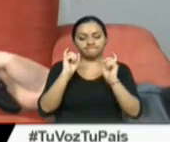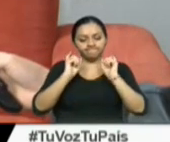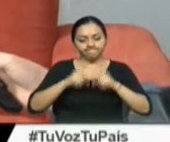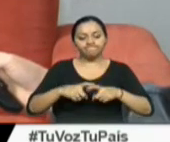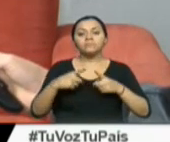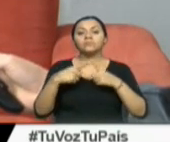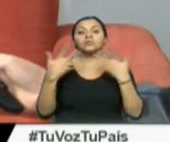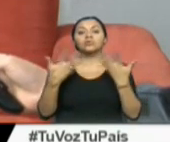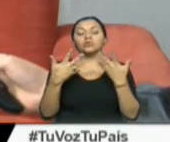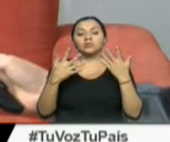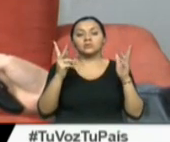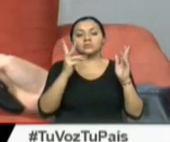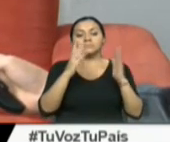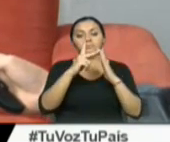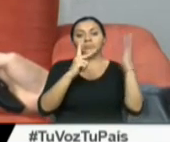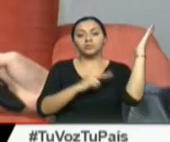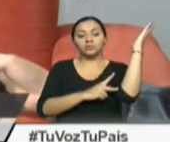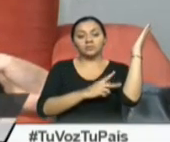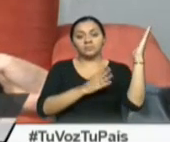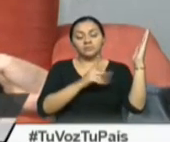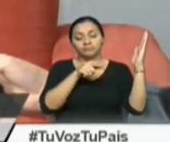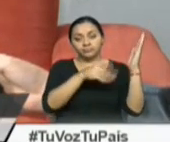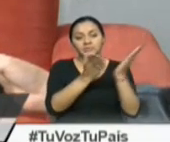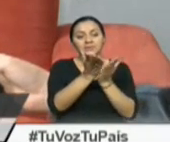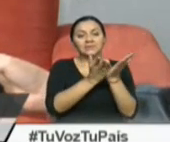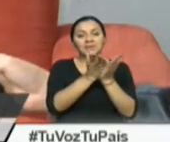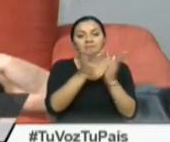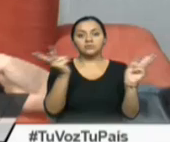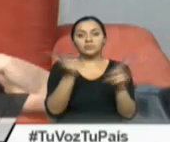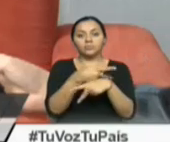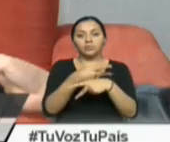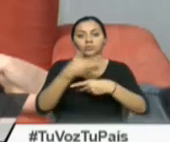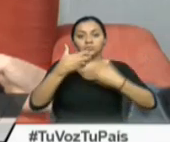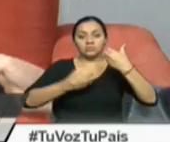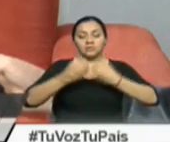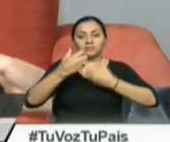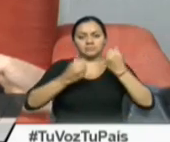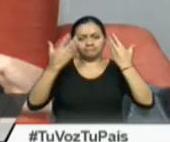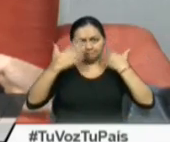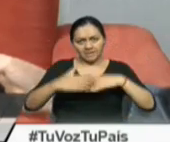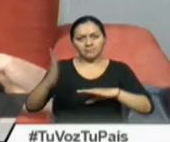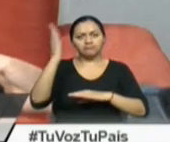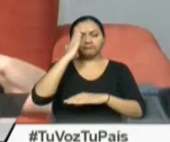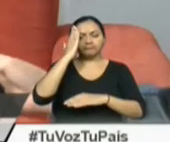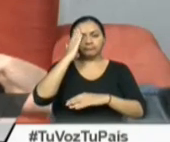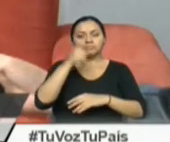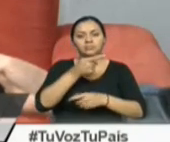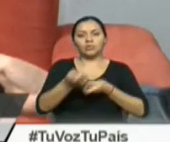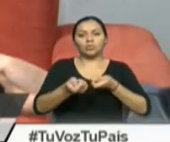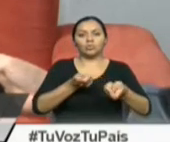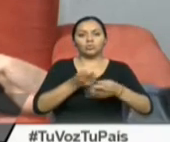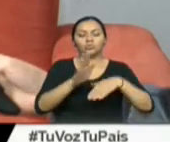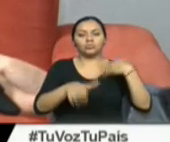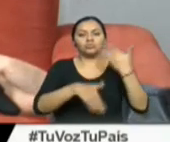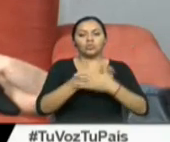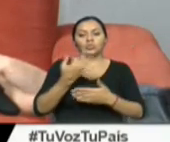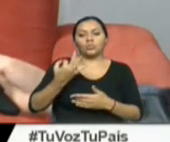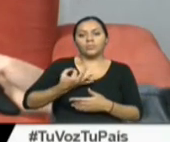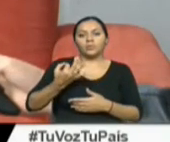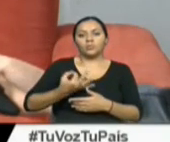particularmente en los programas, sobre todo en el servicio del productor de leche, nos permite tener un control riguroso sobre el cumplimiento